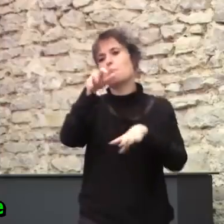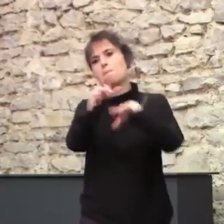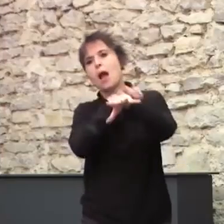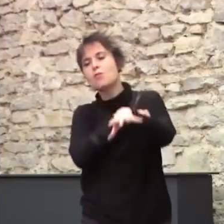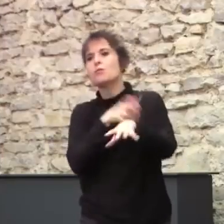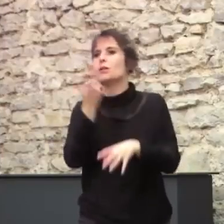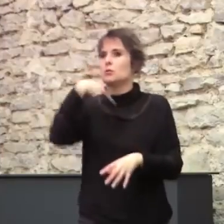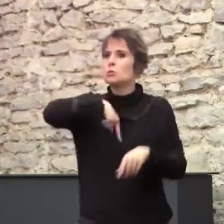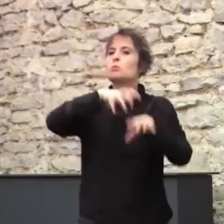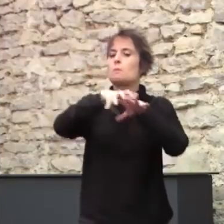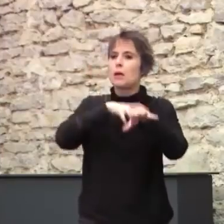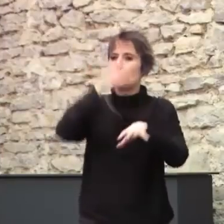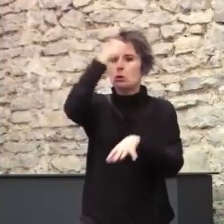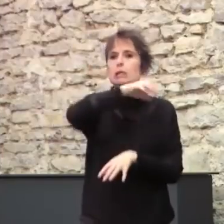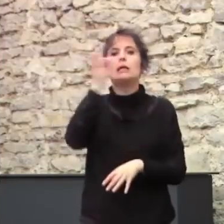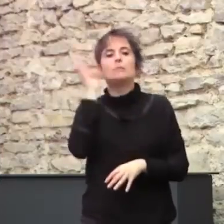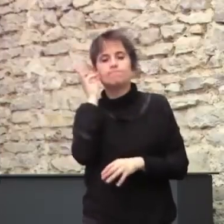siempre,